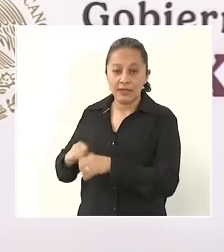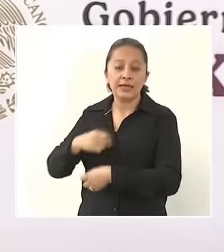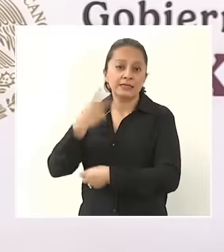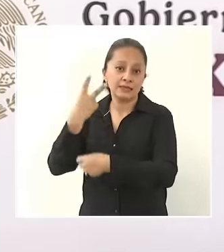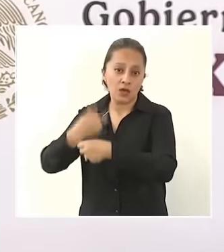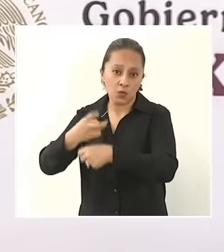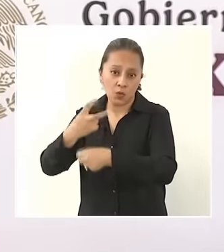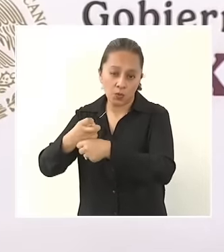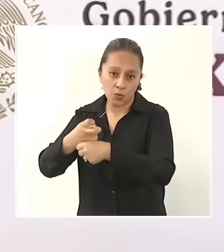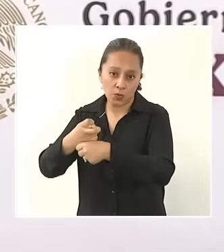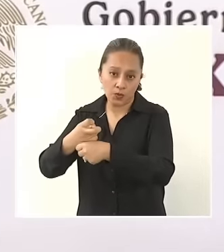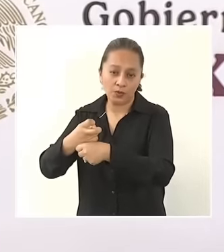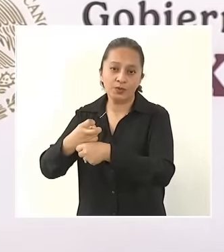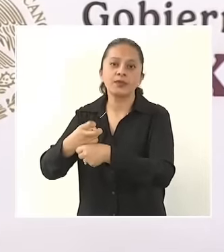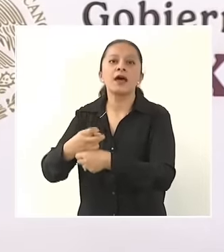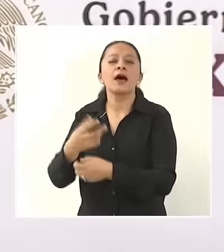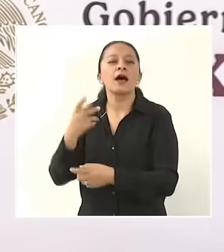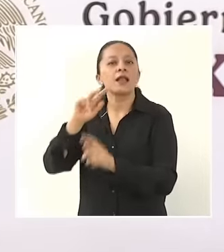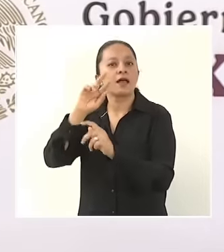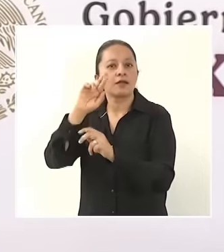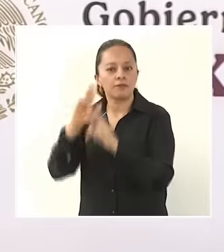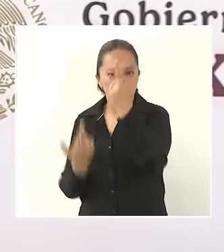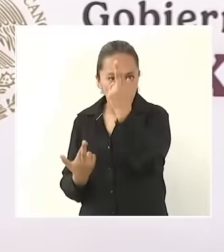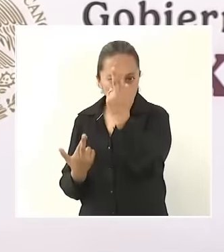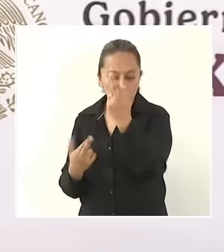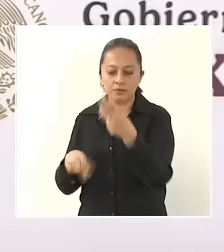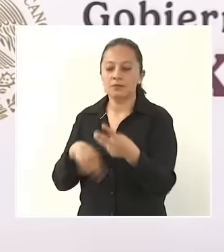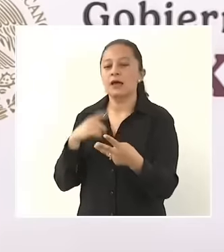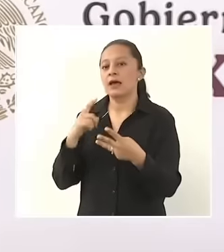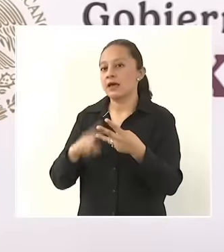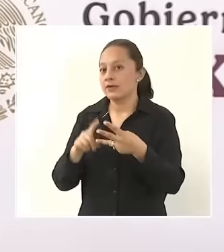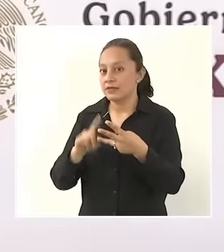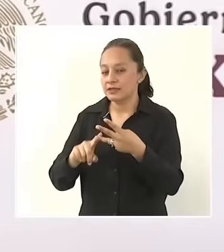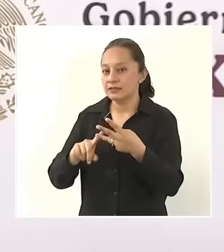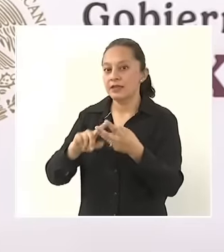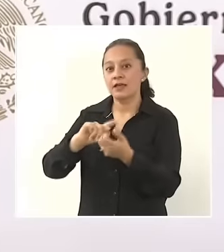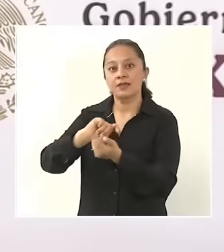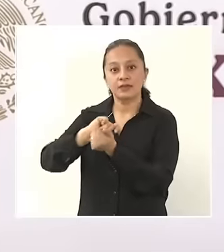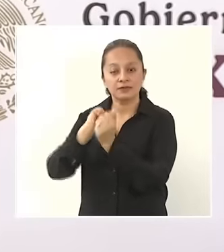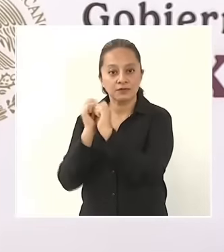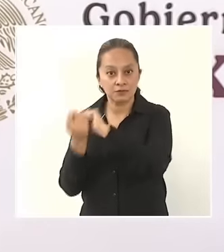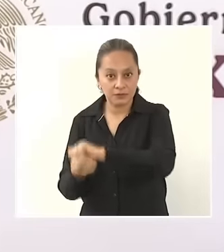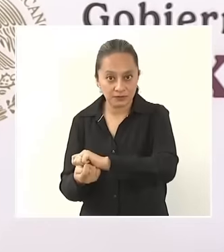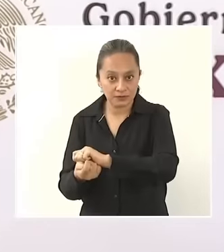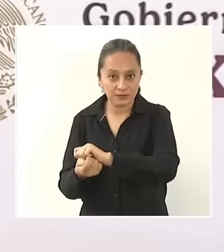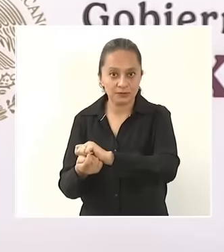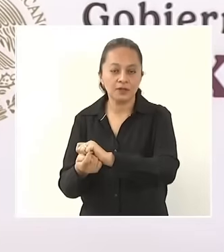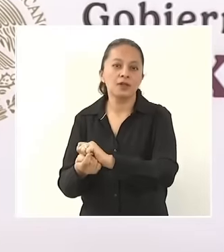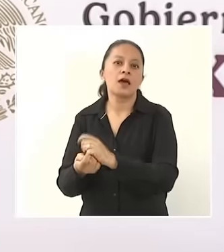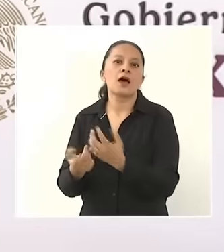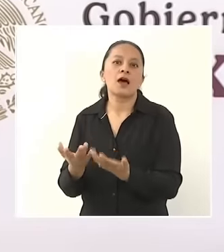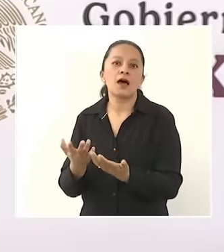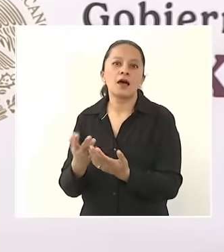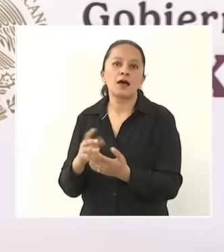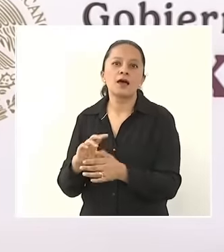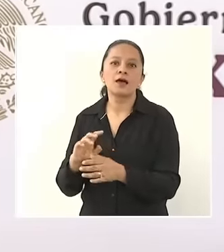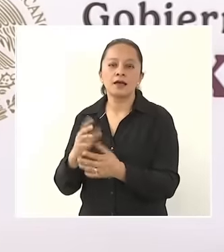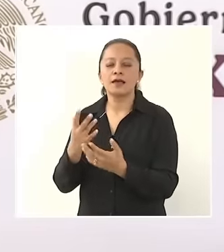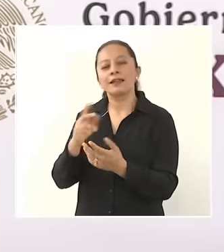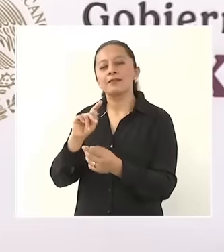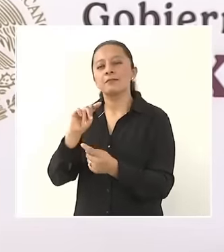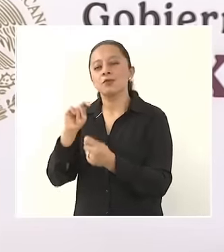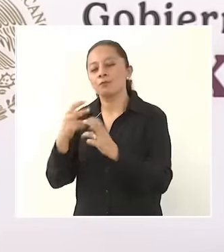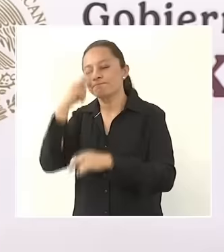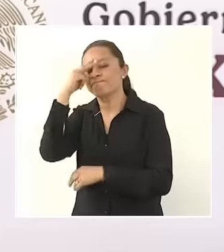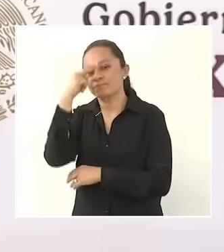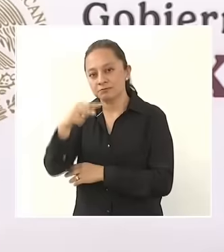de México, la reforma. Una tercera transformación, la Revolución Mexicana.